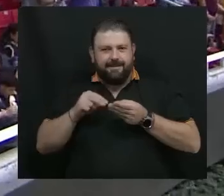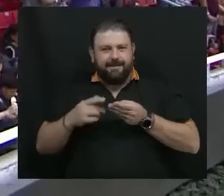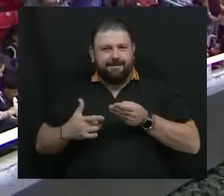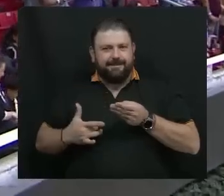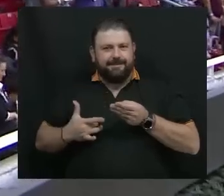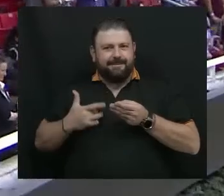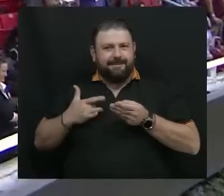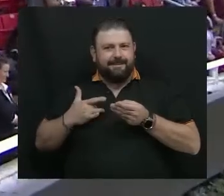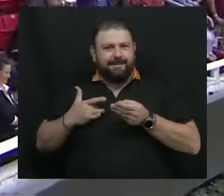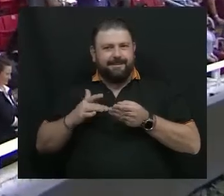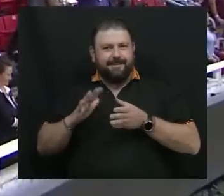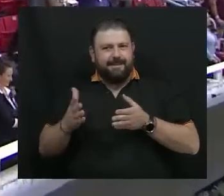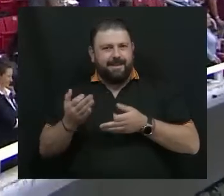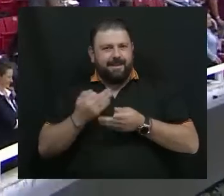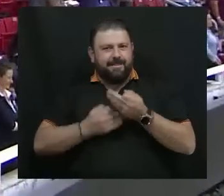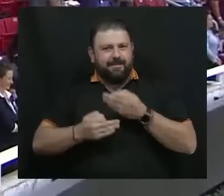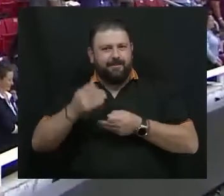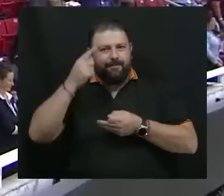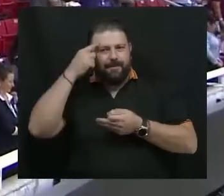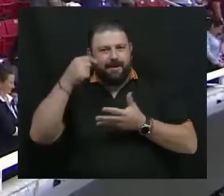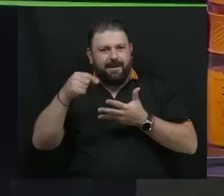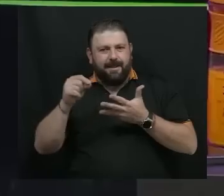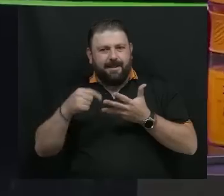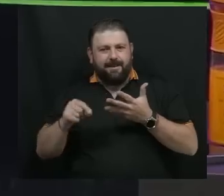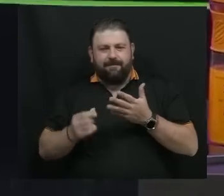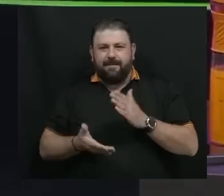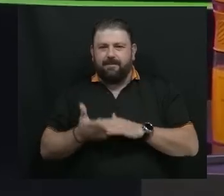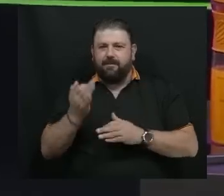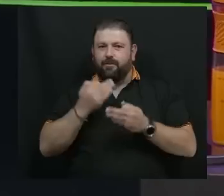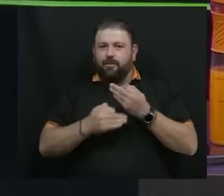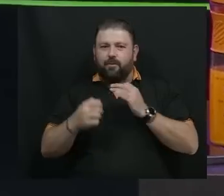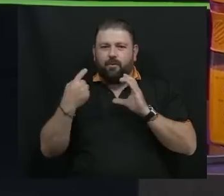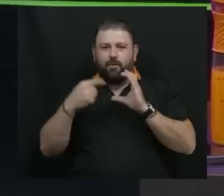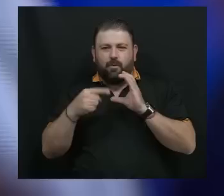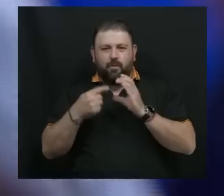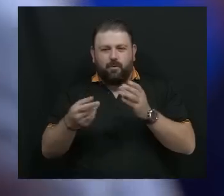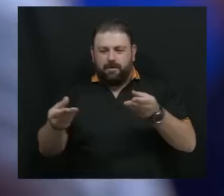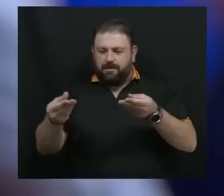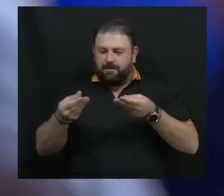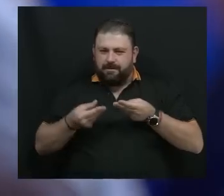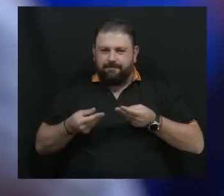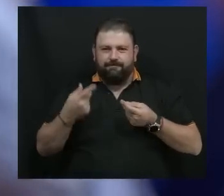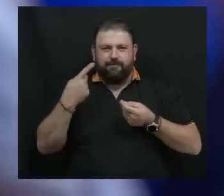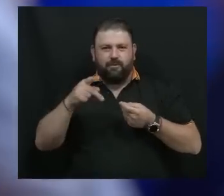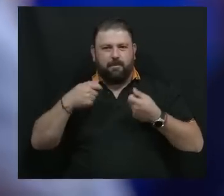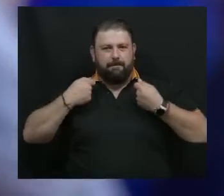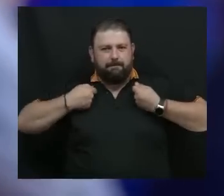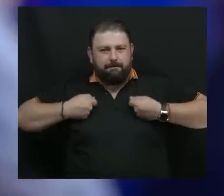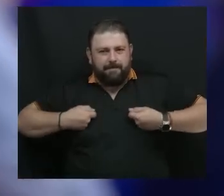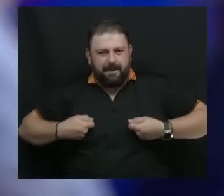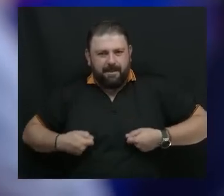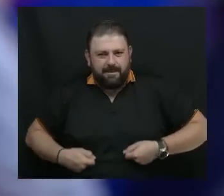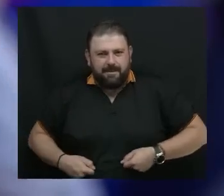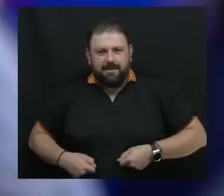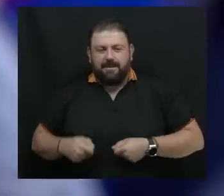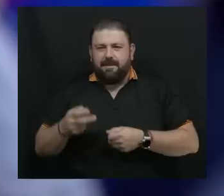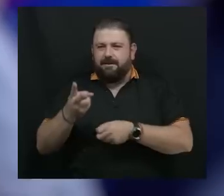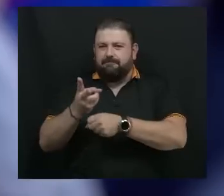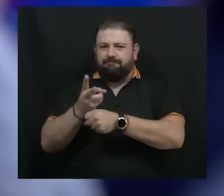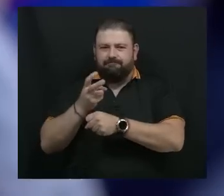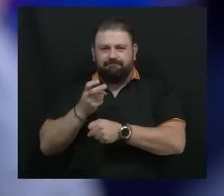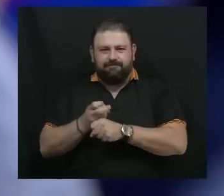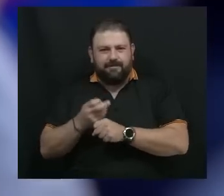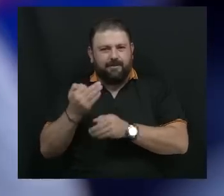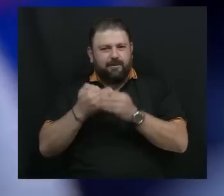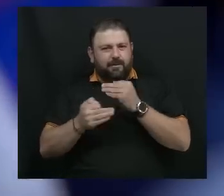Te llaman, ven al CEDIS o te llega por correo tu paquete con tu playera, con la carta de invitación, con la